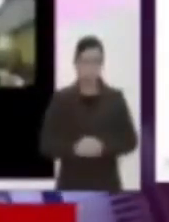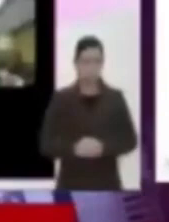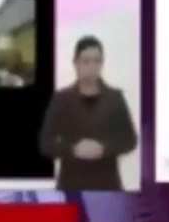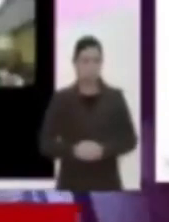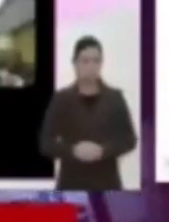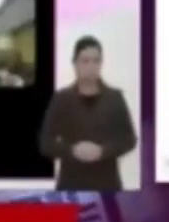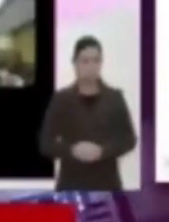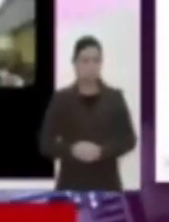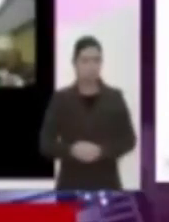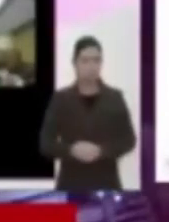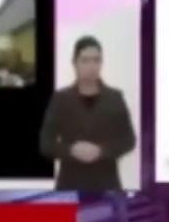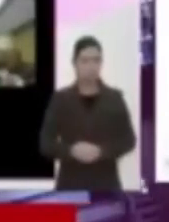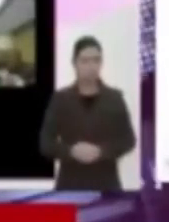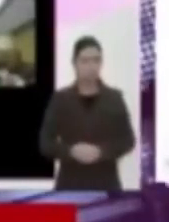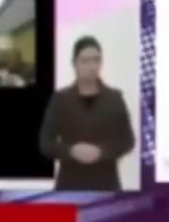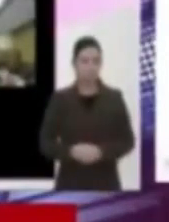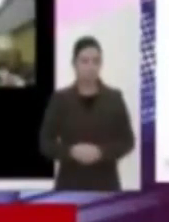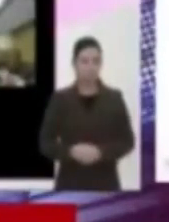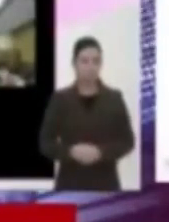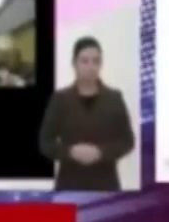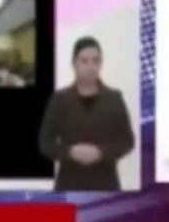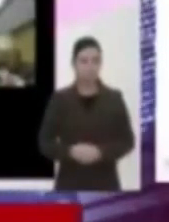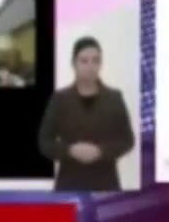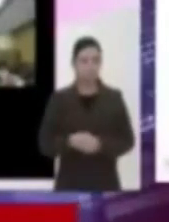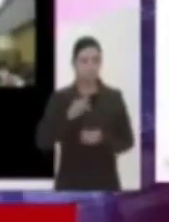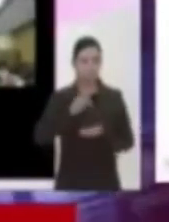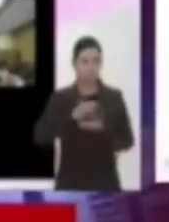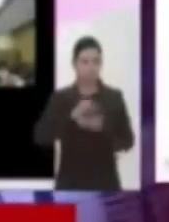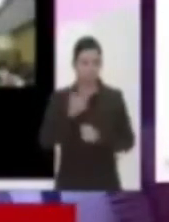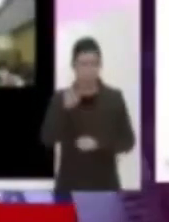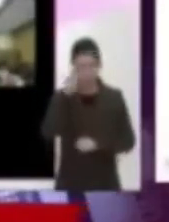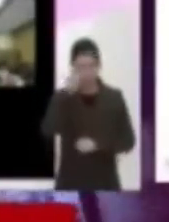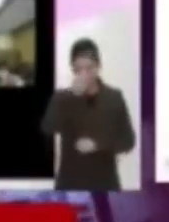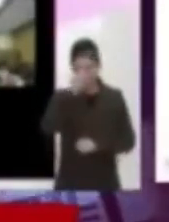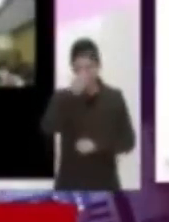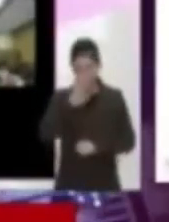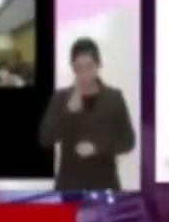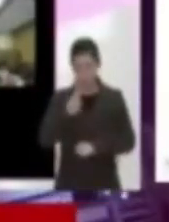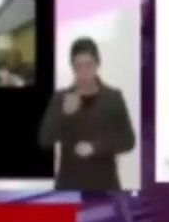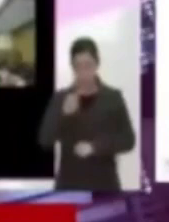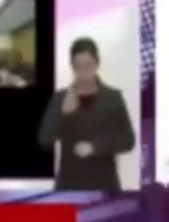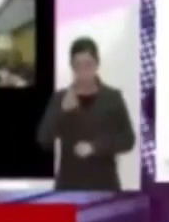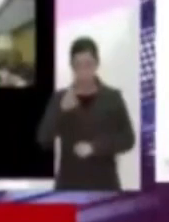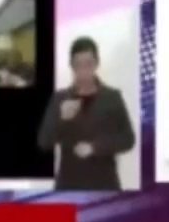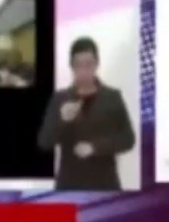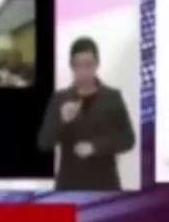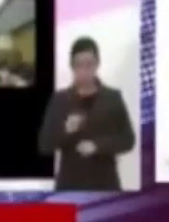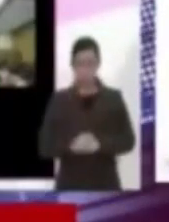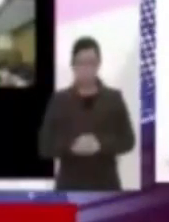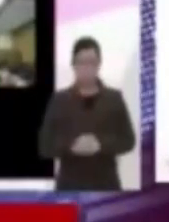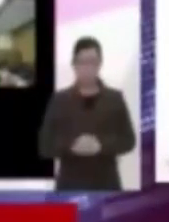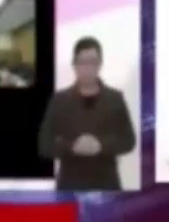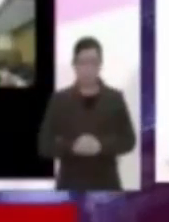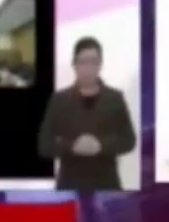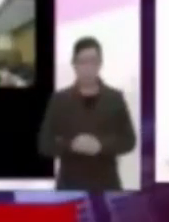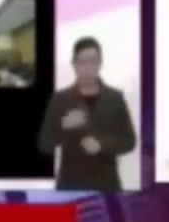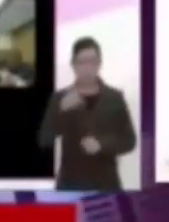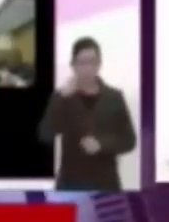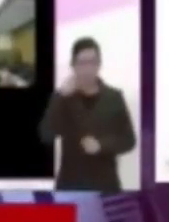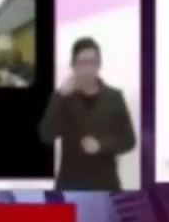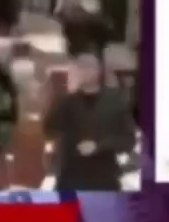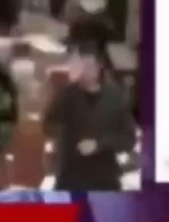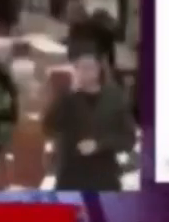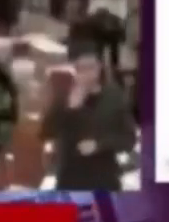jugada que le permita al gobierno, que además ha dado todas las señales de debilitar y desmantelar al Instituto Nacional Electoral.